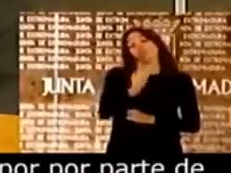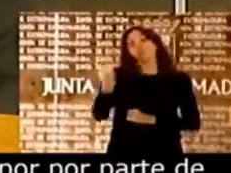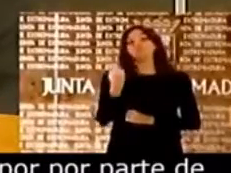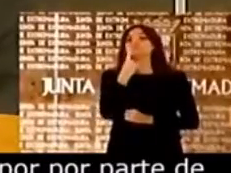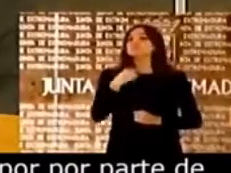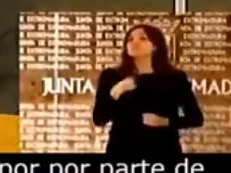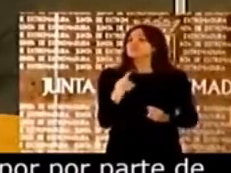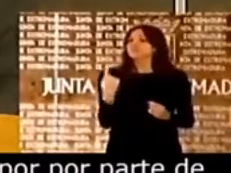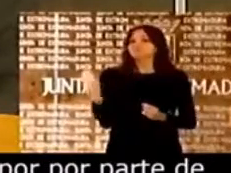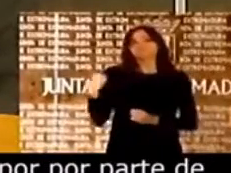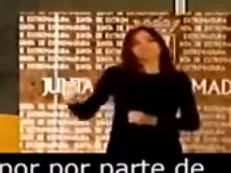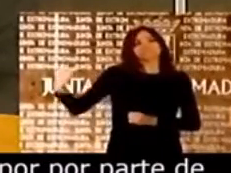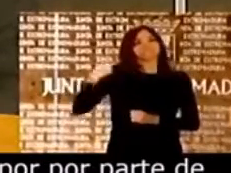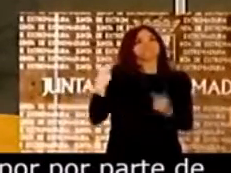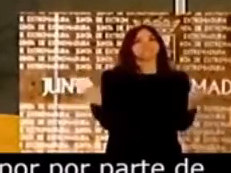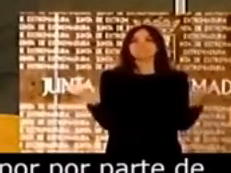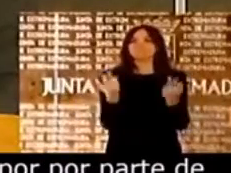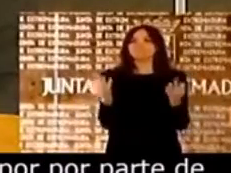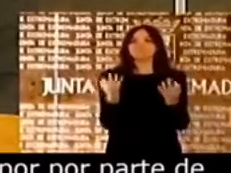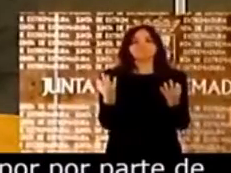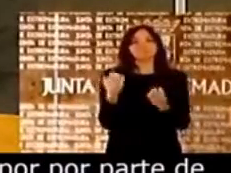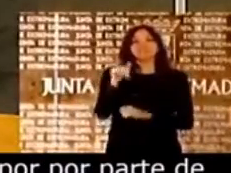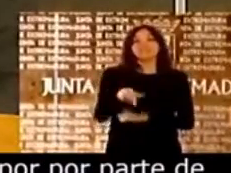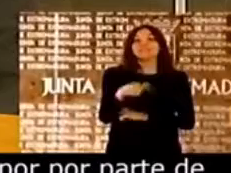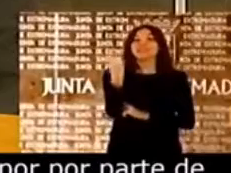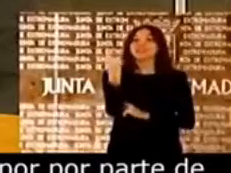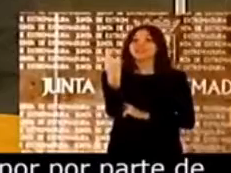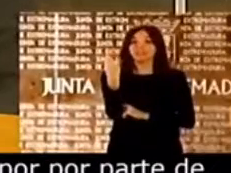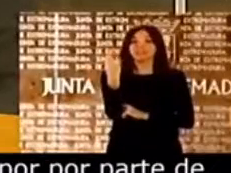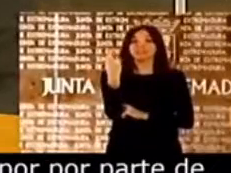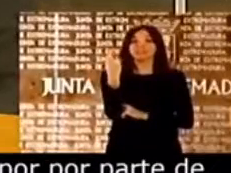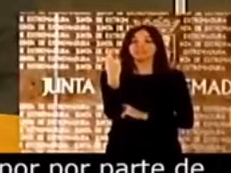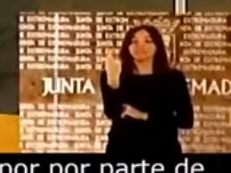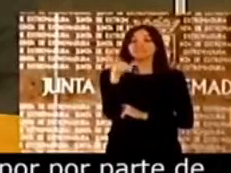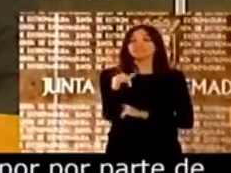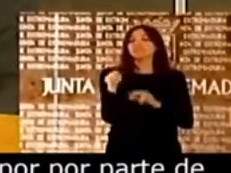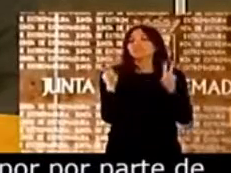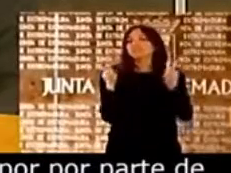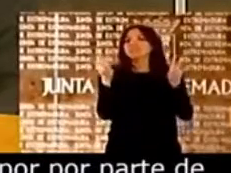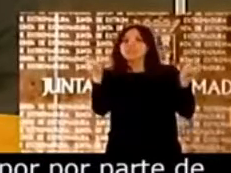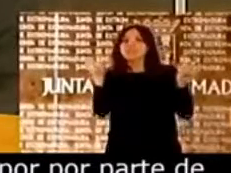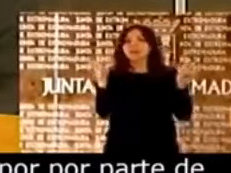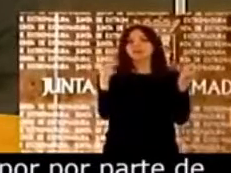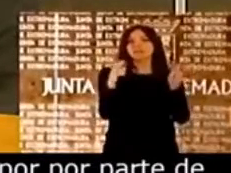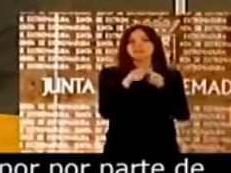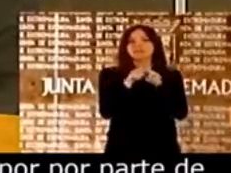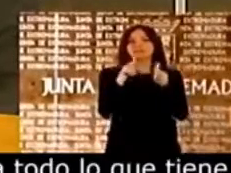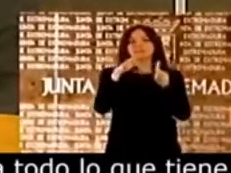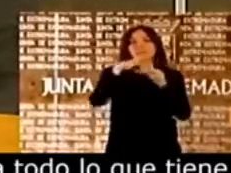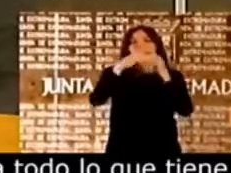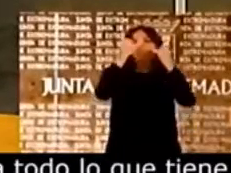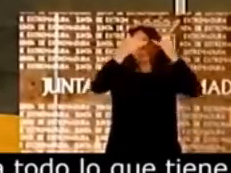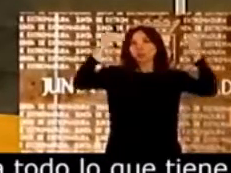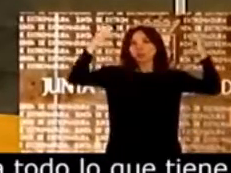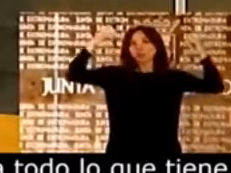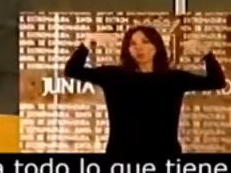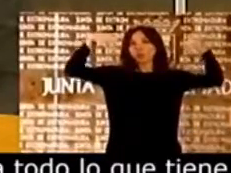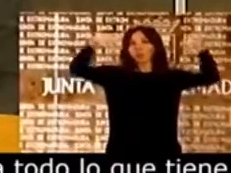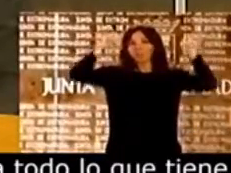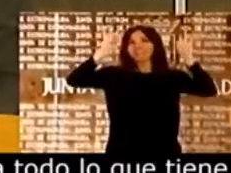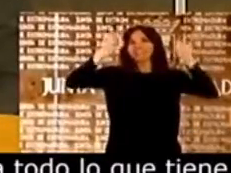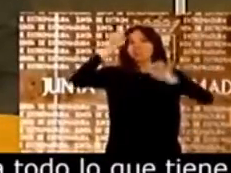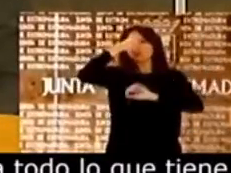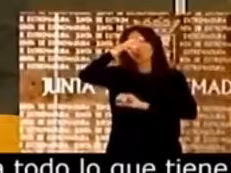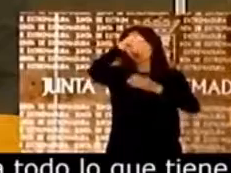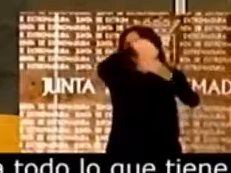Urgente necesidad para todo lo que tiene que ver con el suministro eléctrico en la Extremadura rural. Hay pueblos